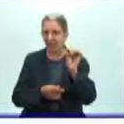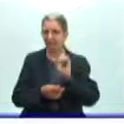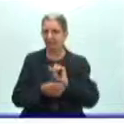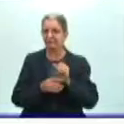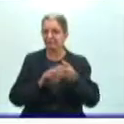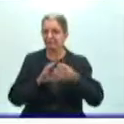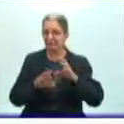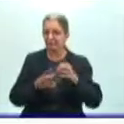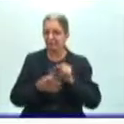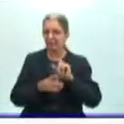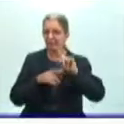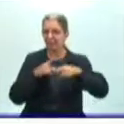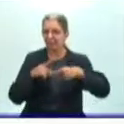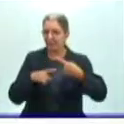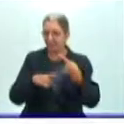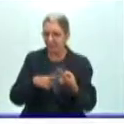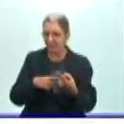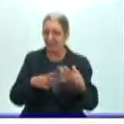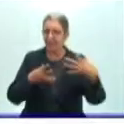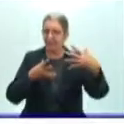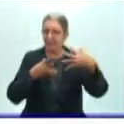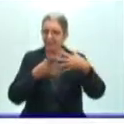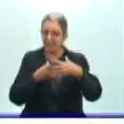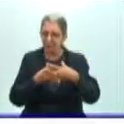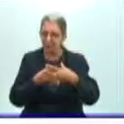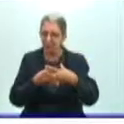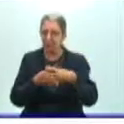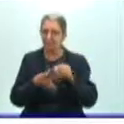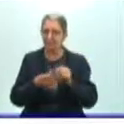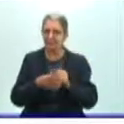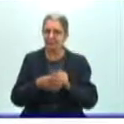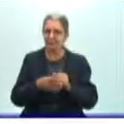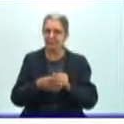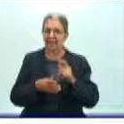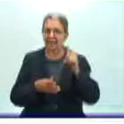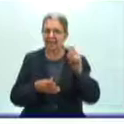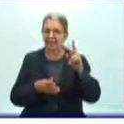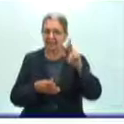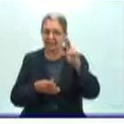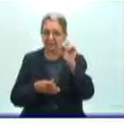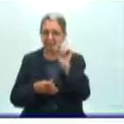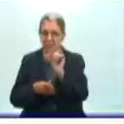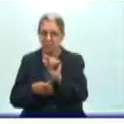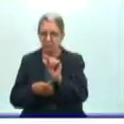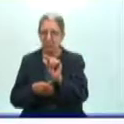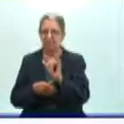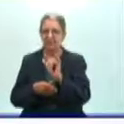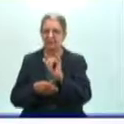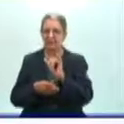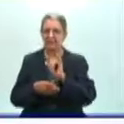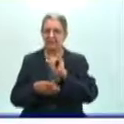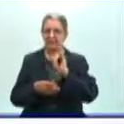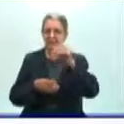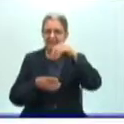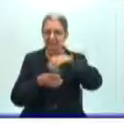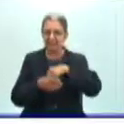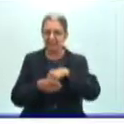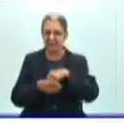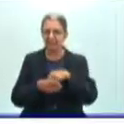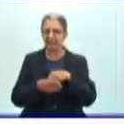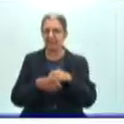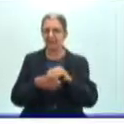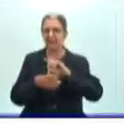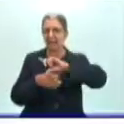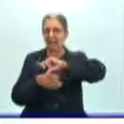Luego entonces establecemos la relación de que el ángulo TRQ, como es inscrito sobre el diámetro o sobre el arco